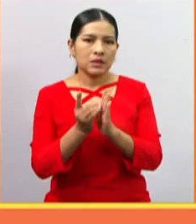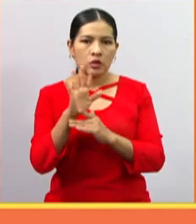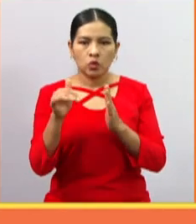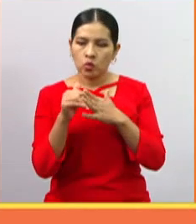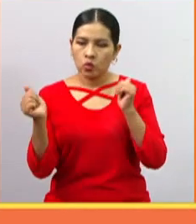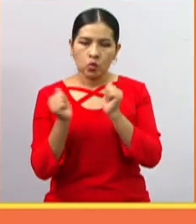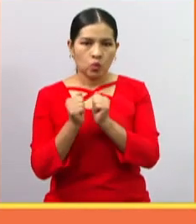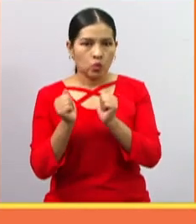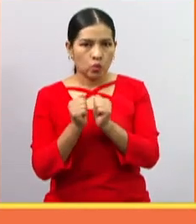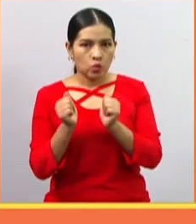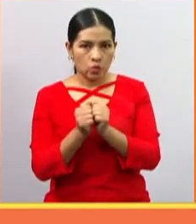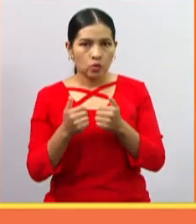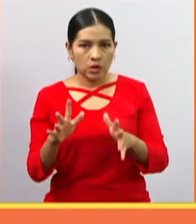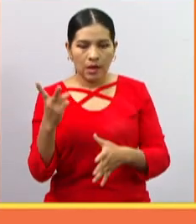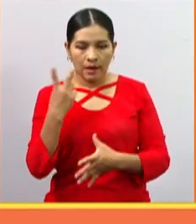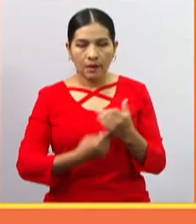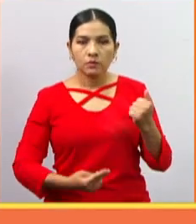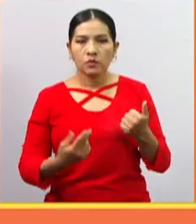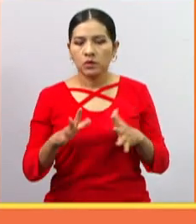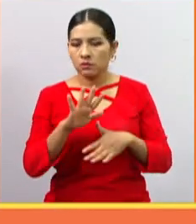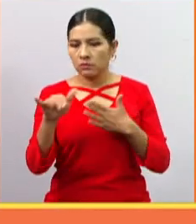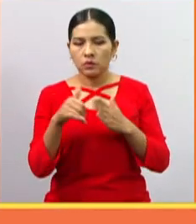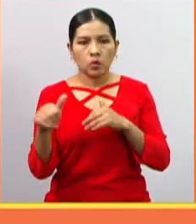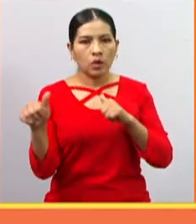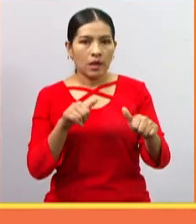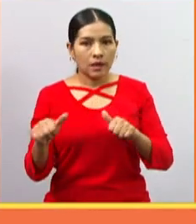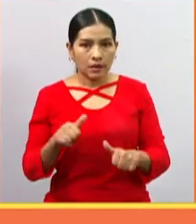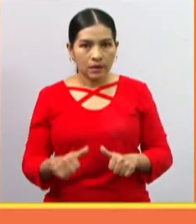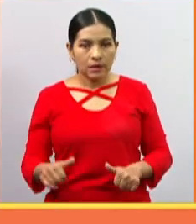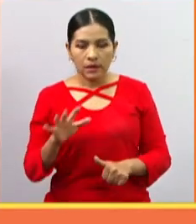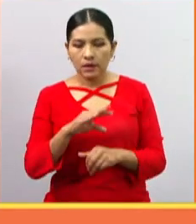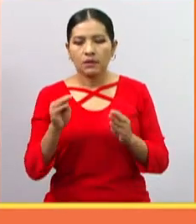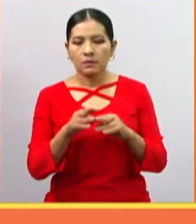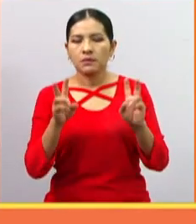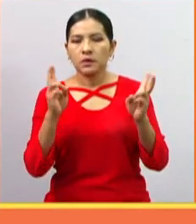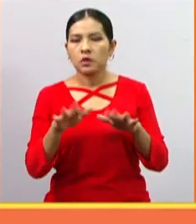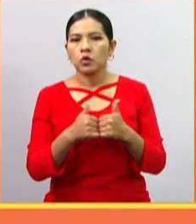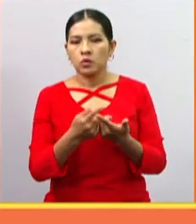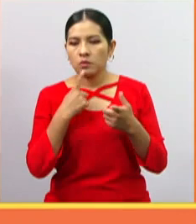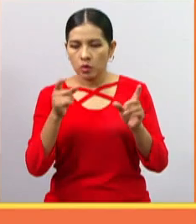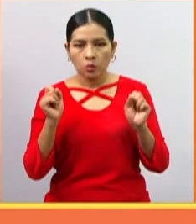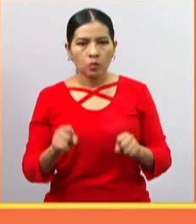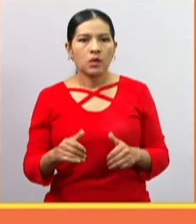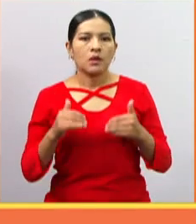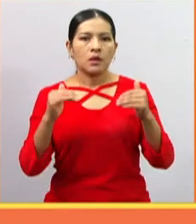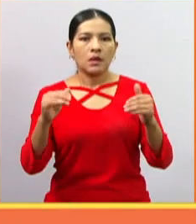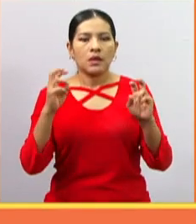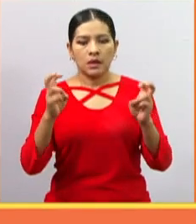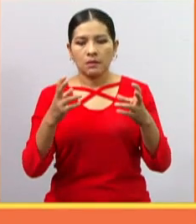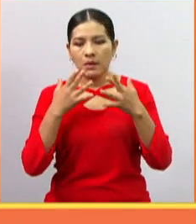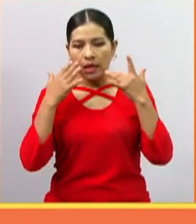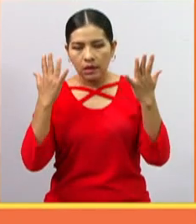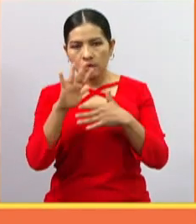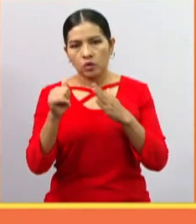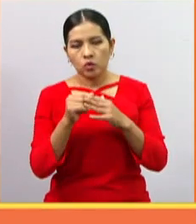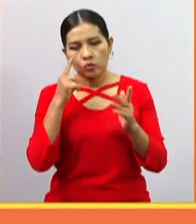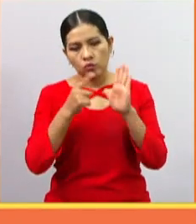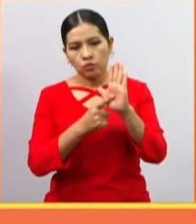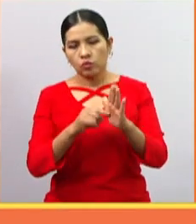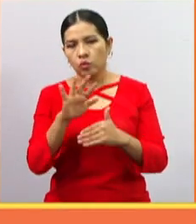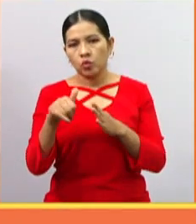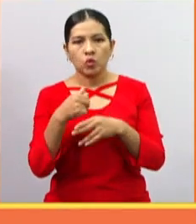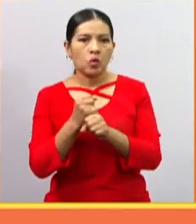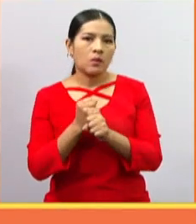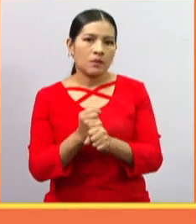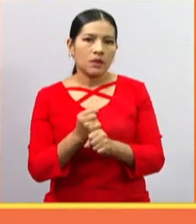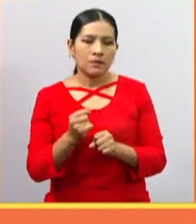mutuamente en nuestras actividades, en este caso además con la posibilidad y la alegría de poder presentar una obra mía,